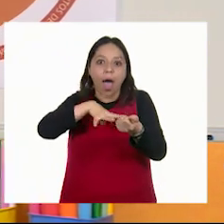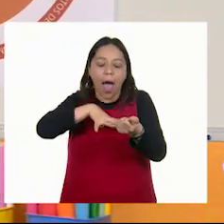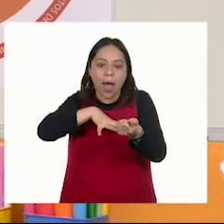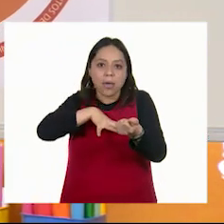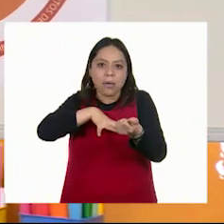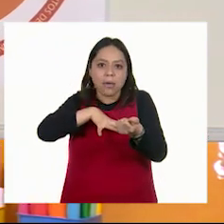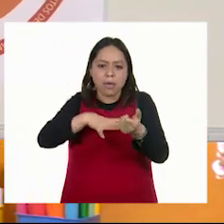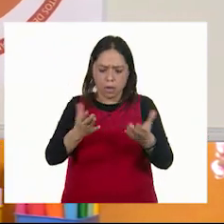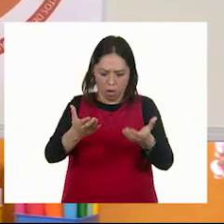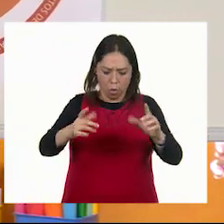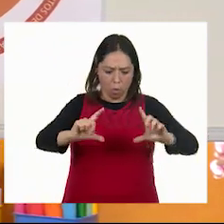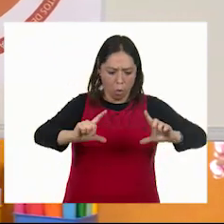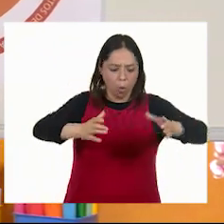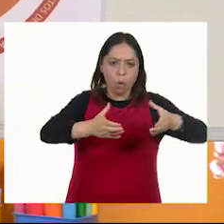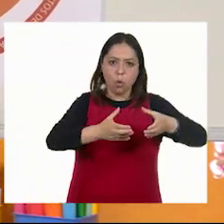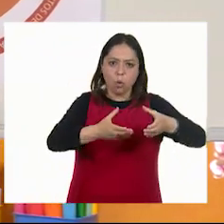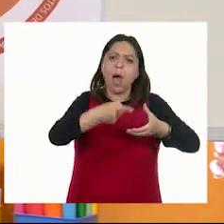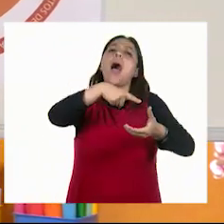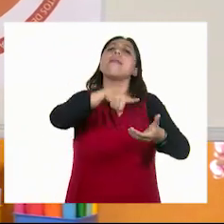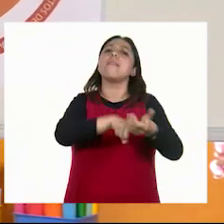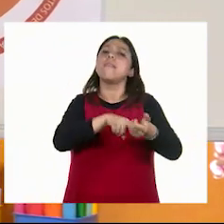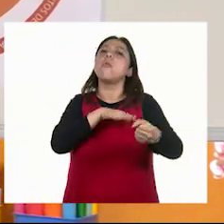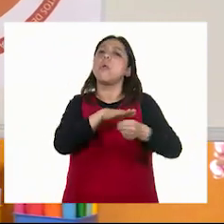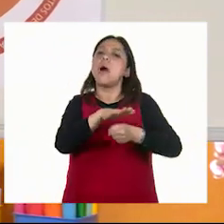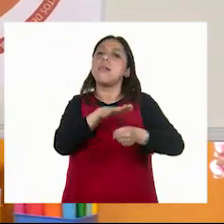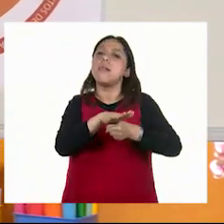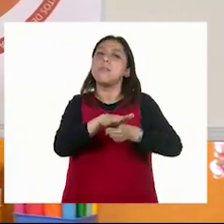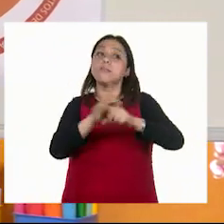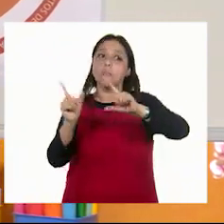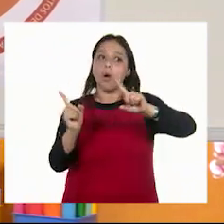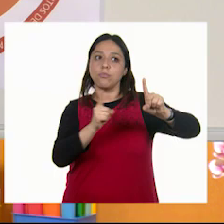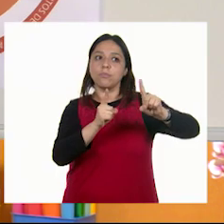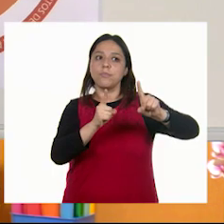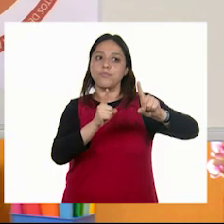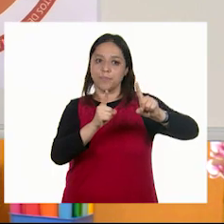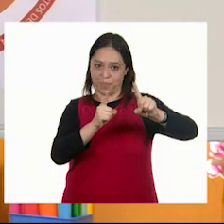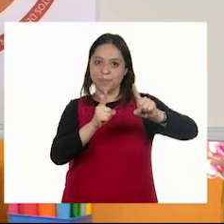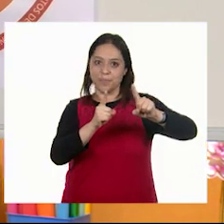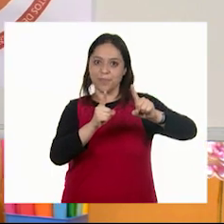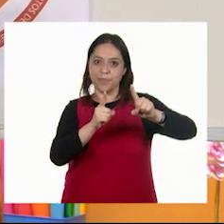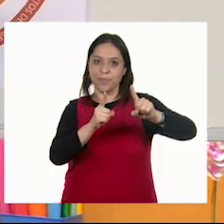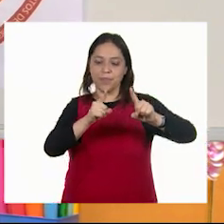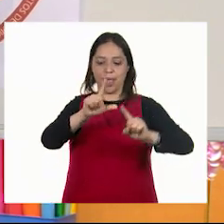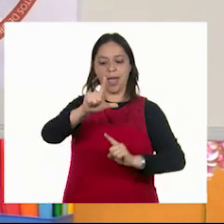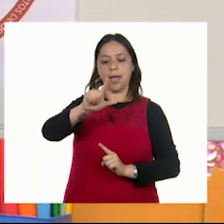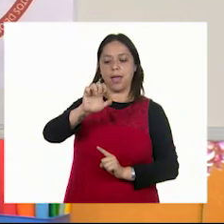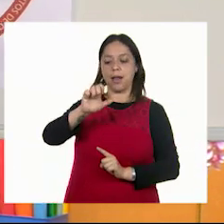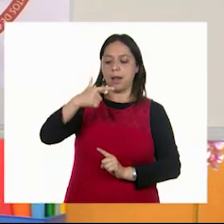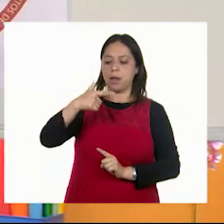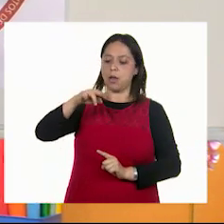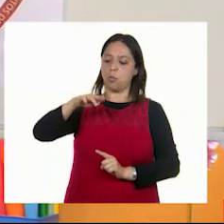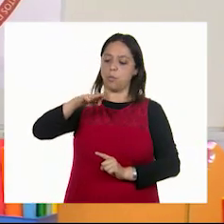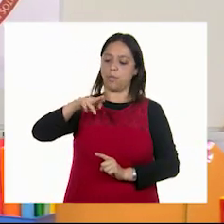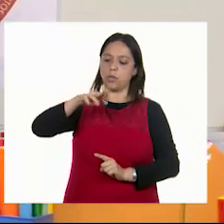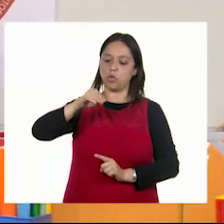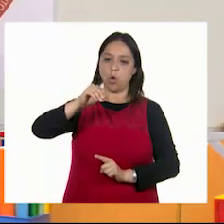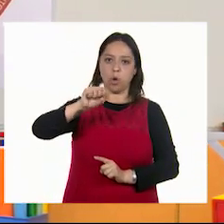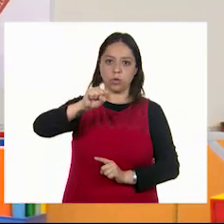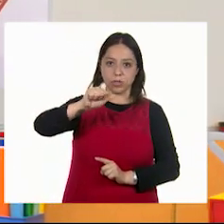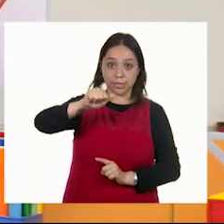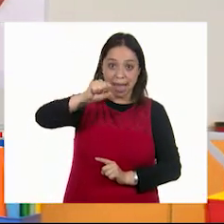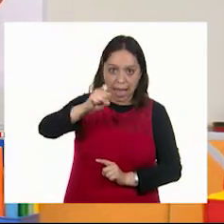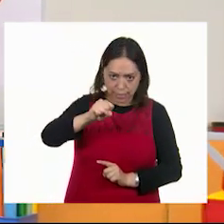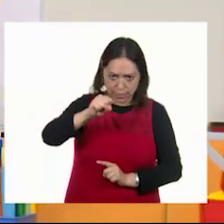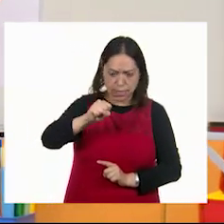De leguminosas. Muy bien. Quedamos que las leguminosas, aunque van aquí con los alimentos de origen